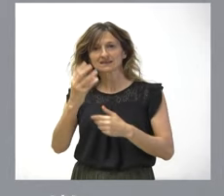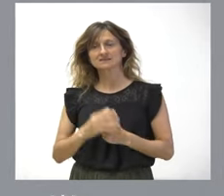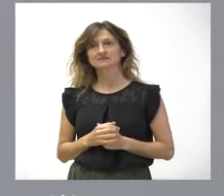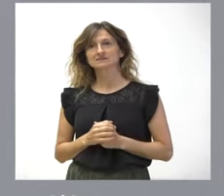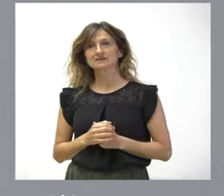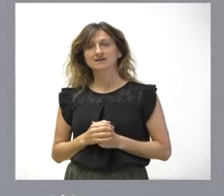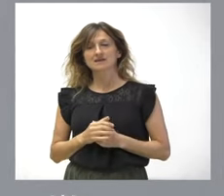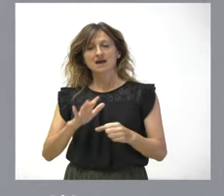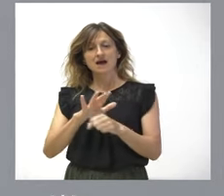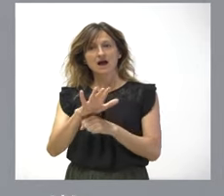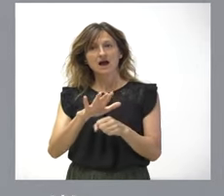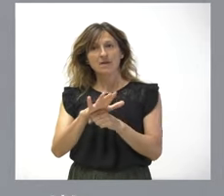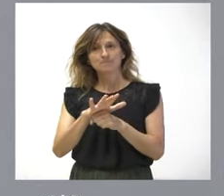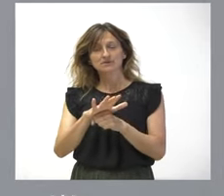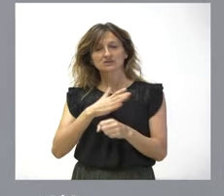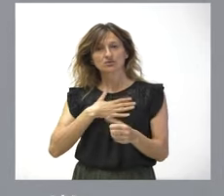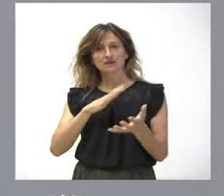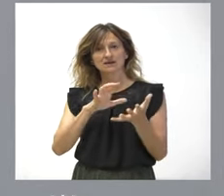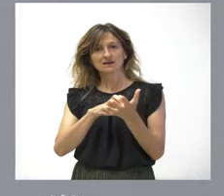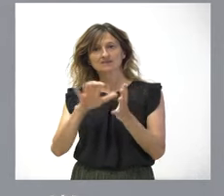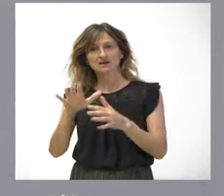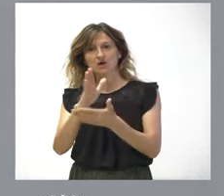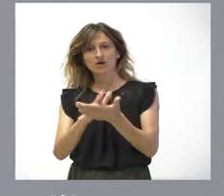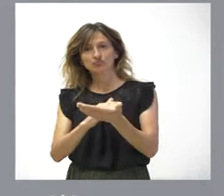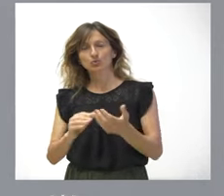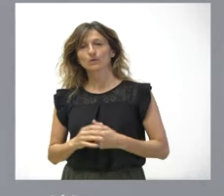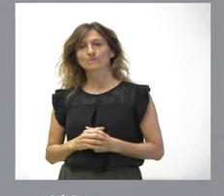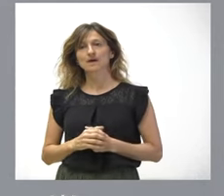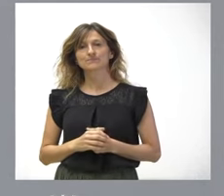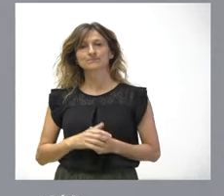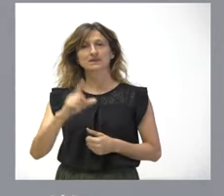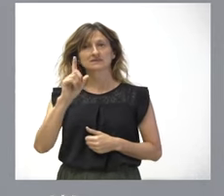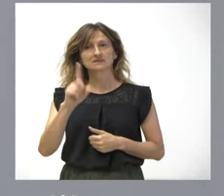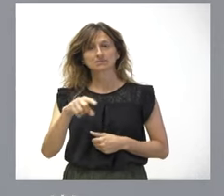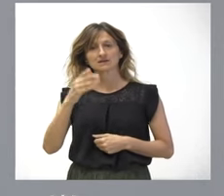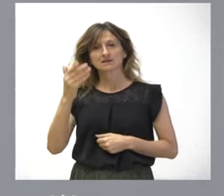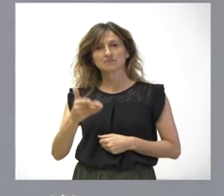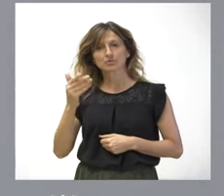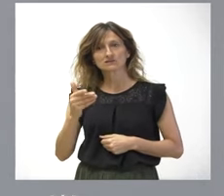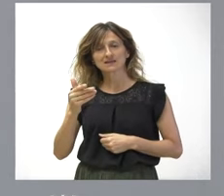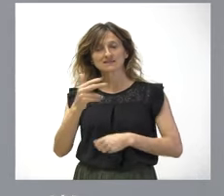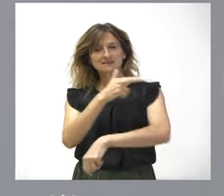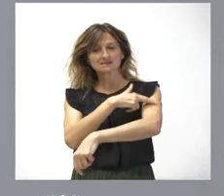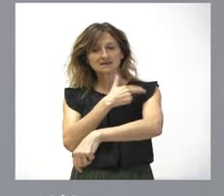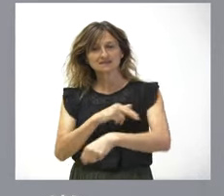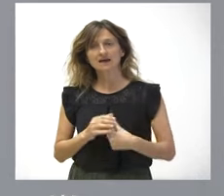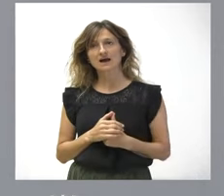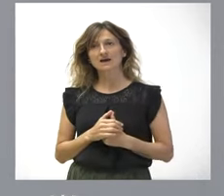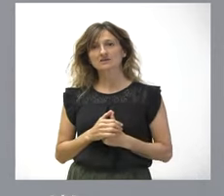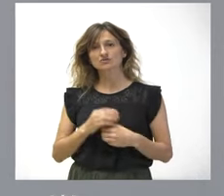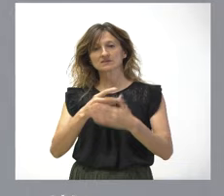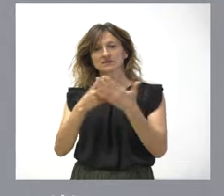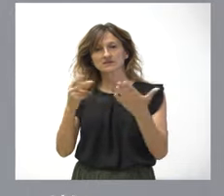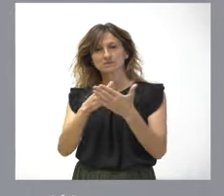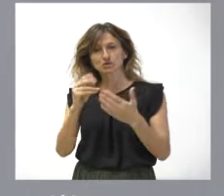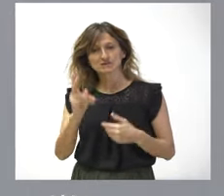ámbito territorial de su comunidad Autónoma pero también tenemos importantes actuaciones en el ámbito sanitario con inversiones por 17 millones